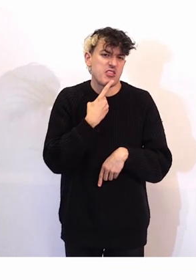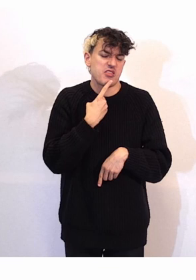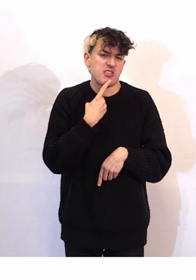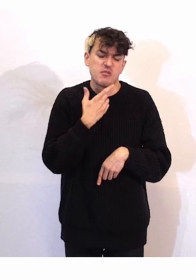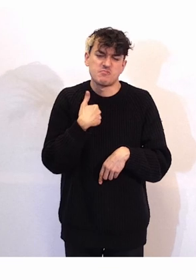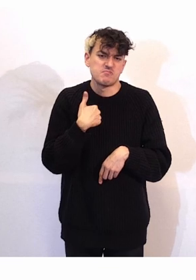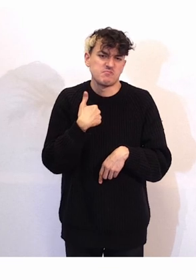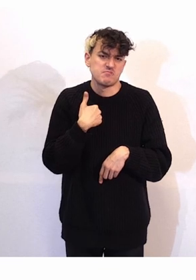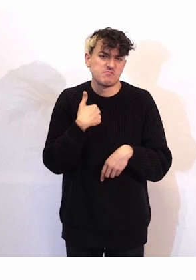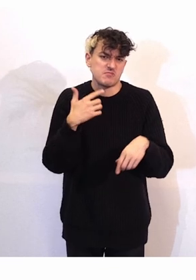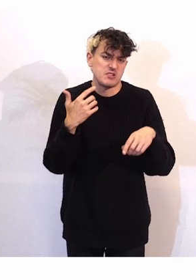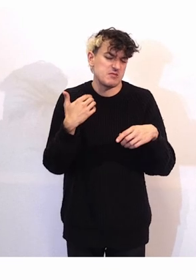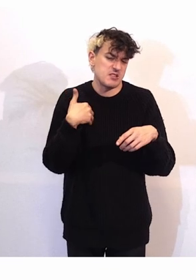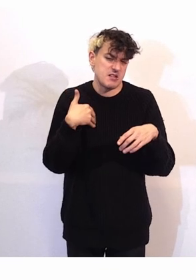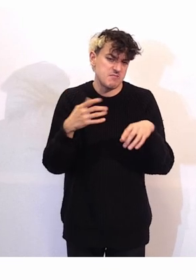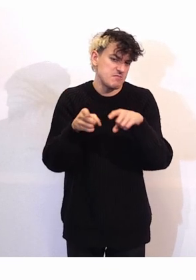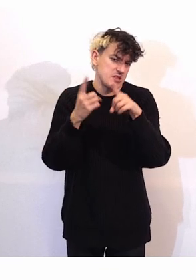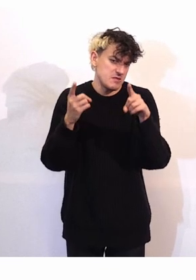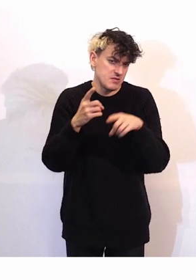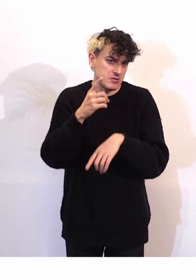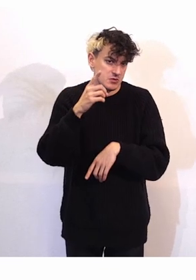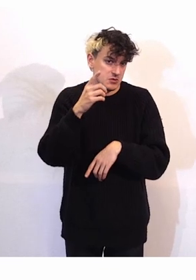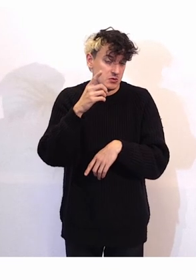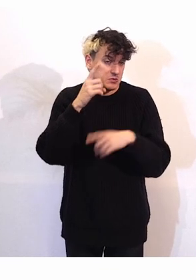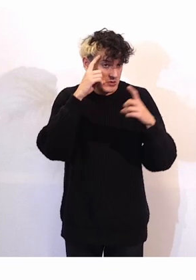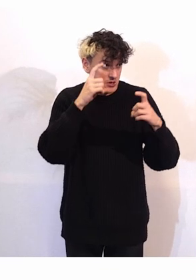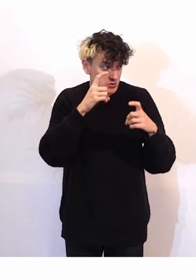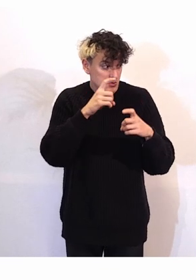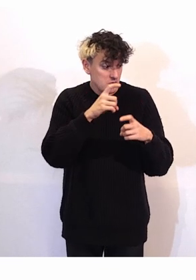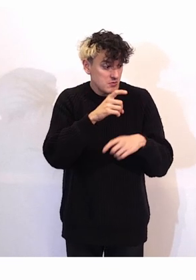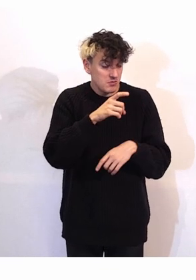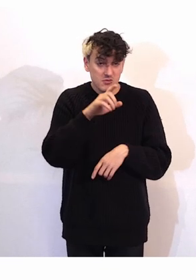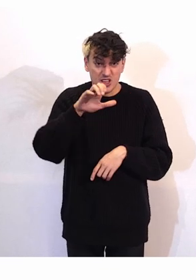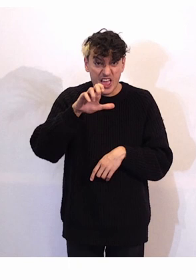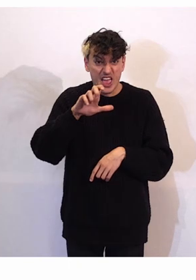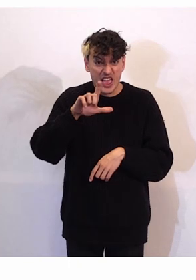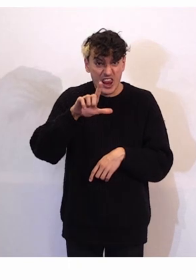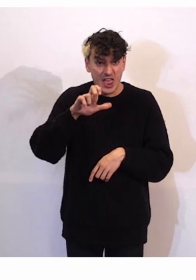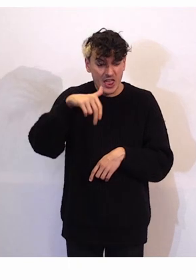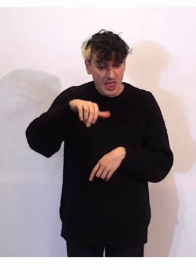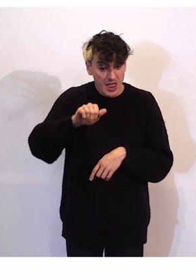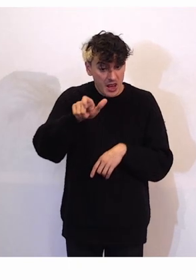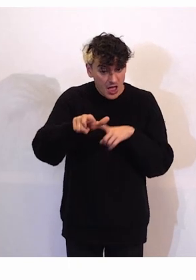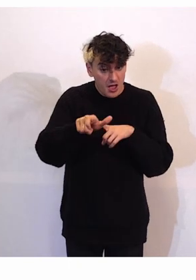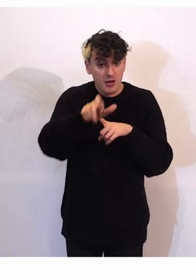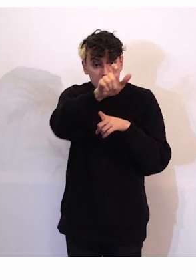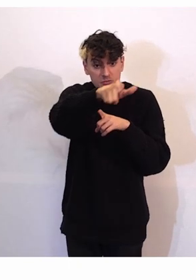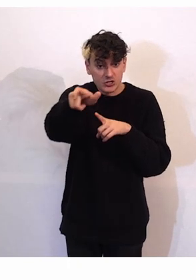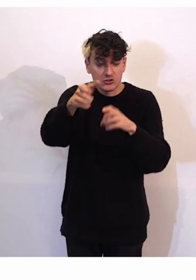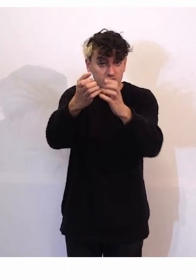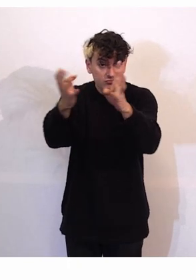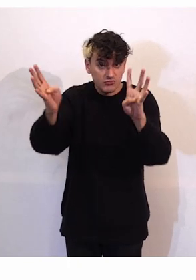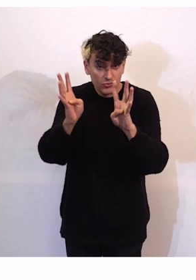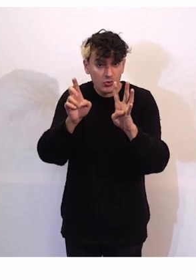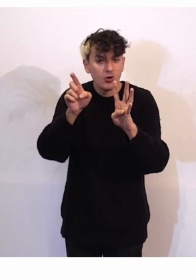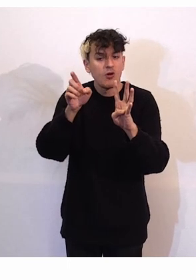ya le pasa. Yo procuro que la gente que está alrededor de Elena la comprenda. ¿Por